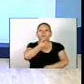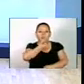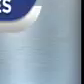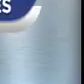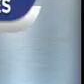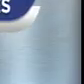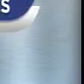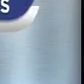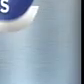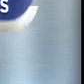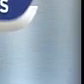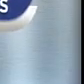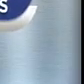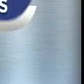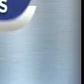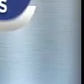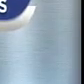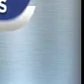con Noticiero Hechos